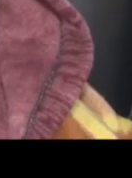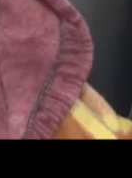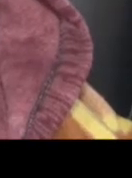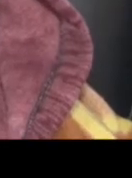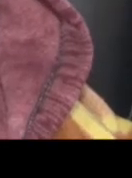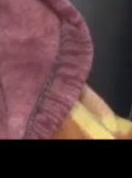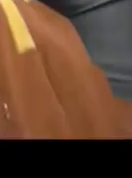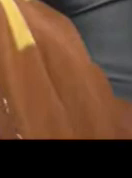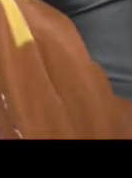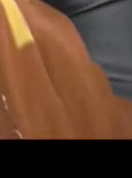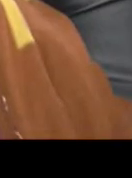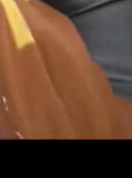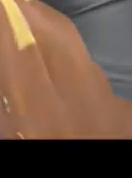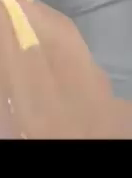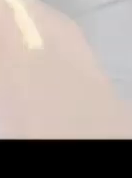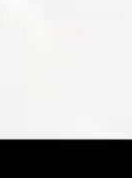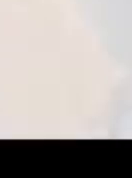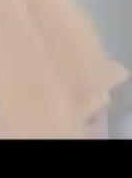tengo todo